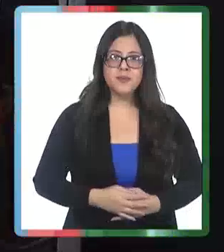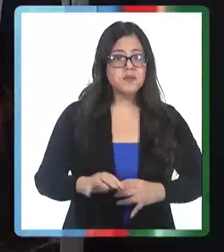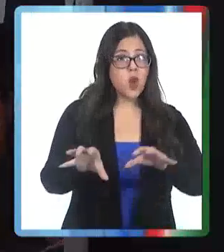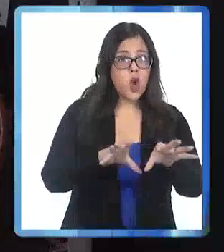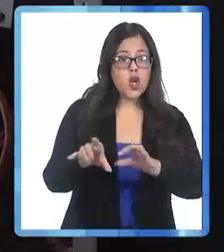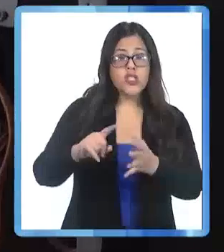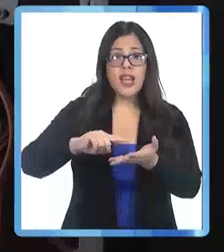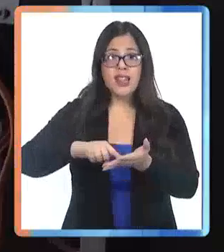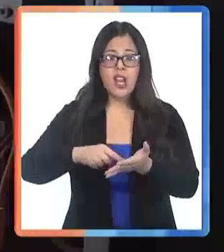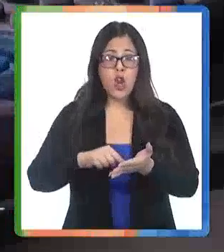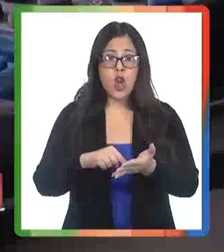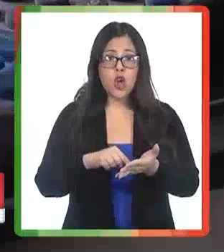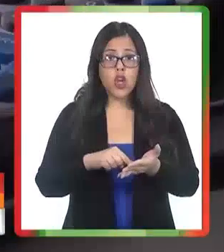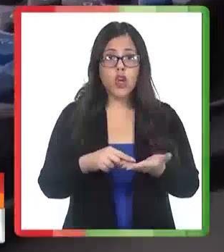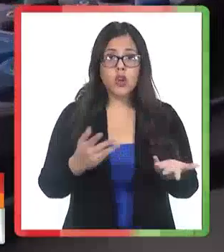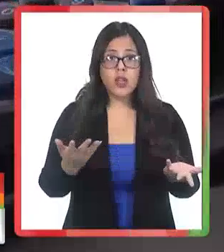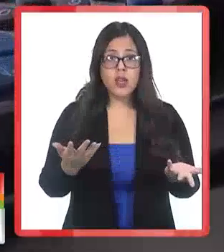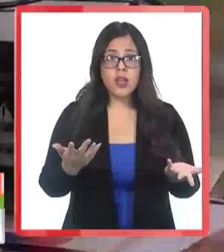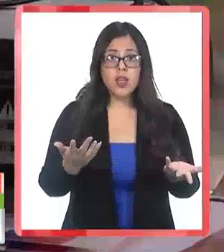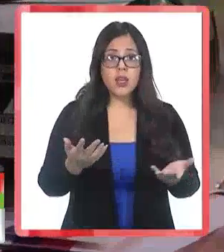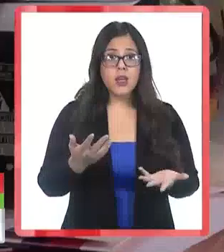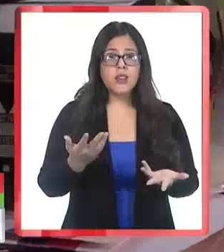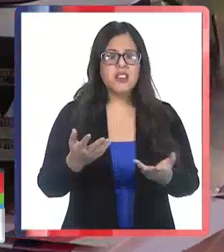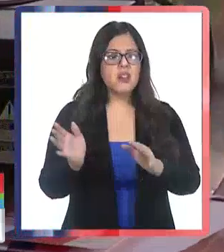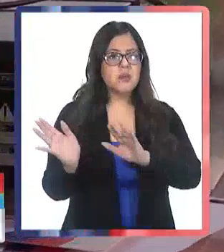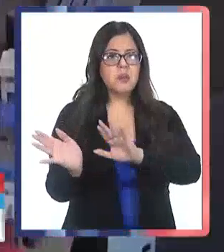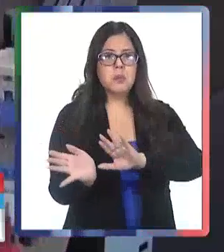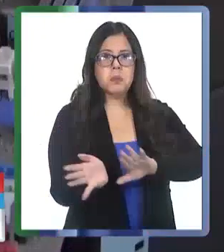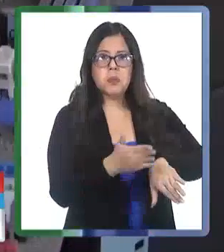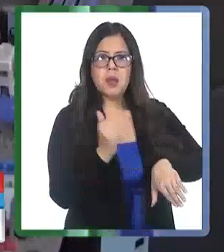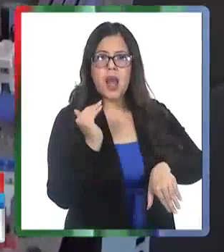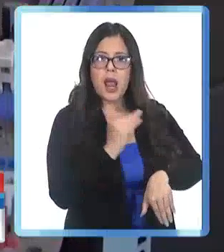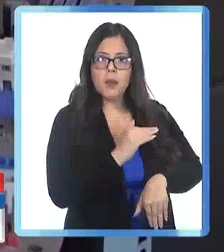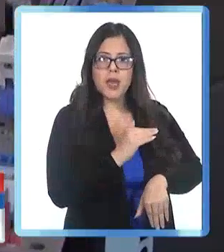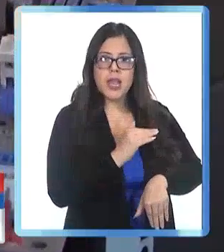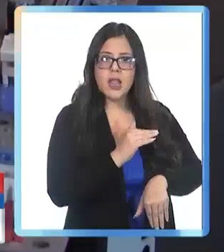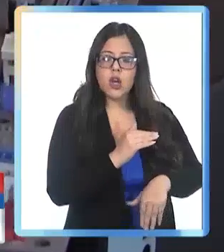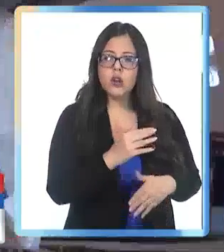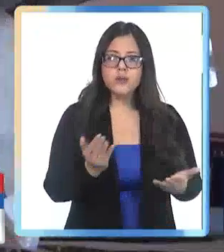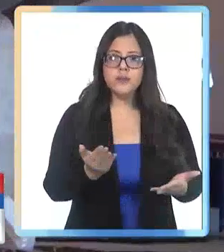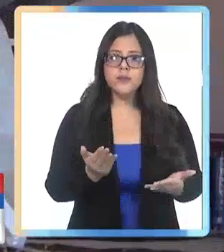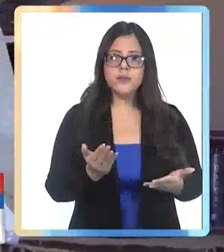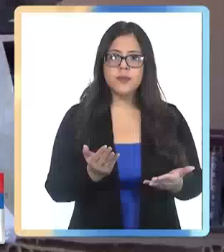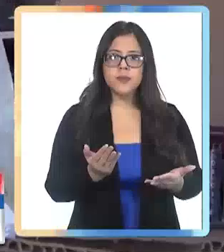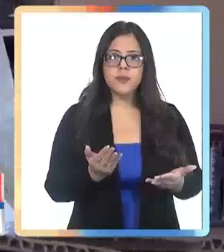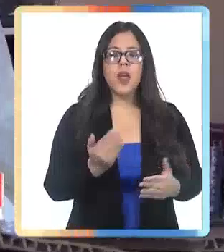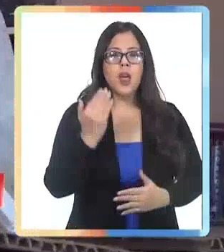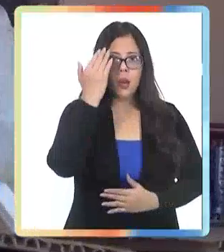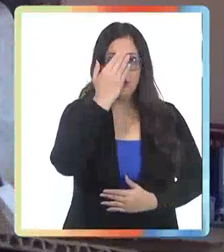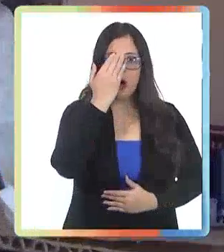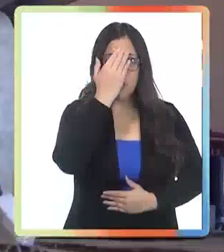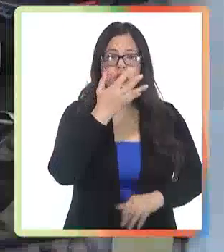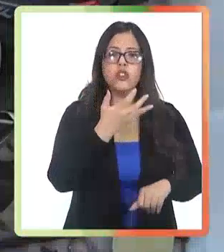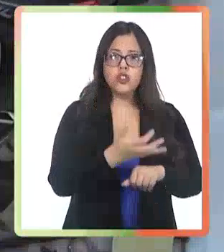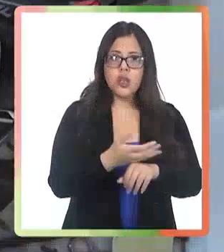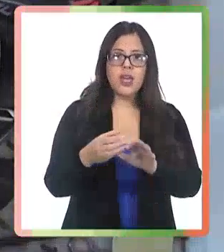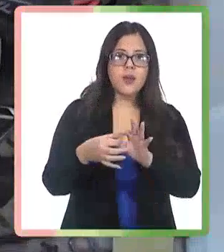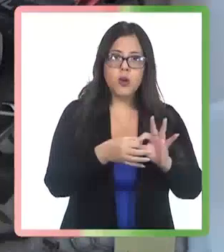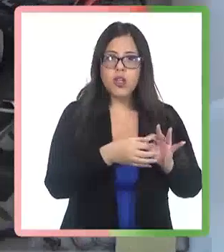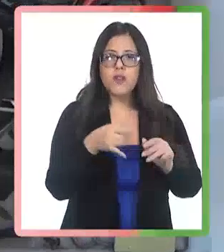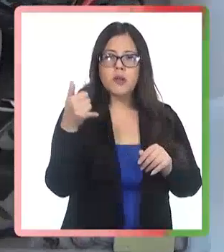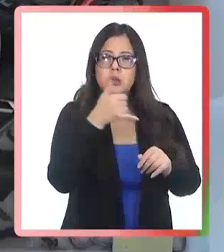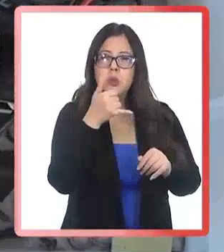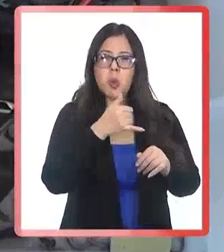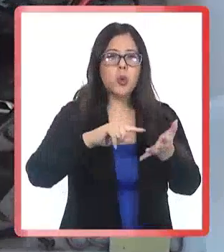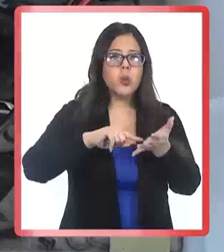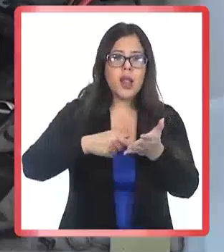Los equipos tecnológicos quedan en desuso cada vez más rápido, lo que ha generado una preocupación por la